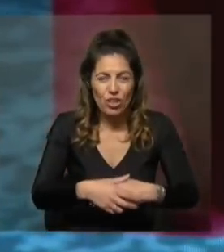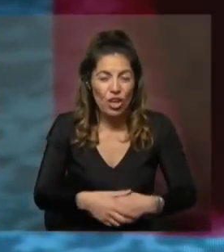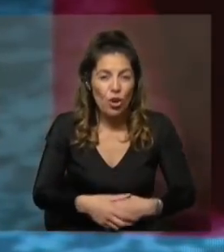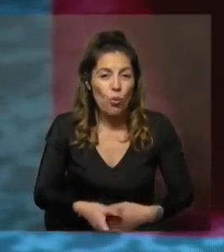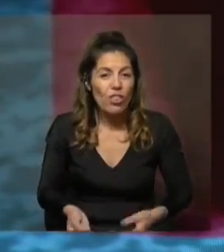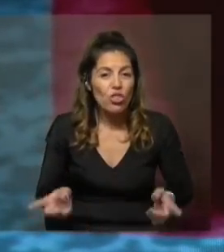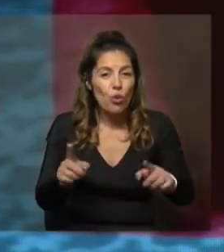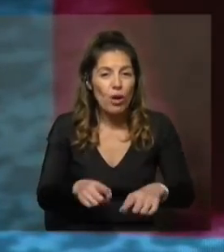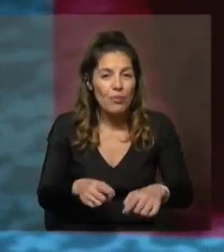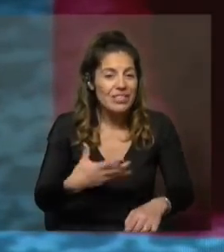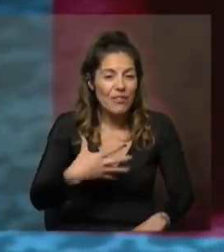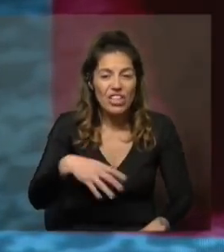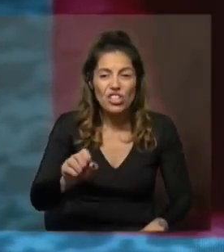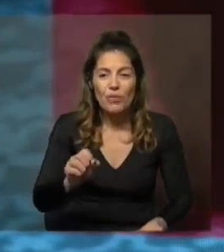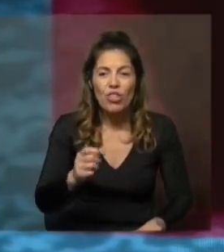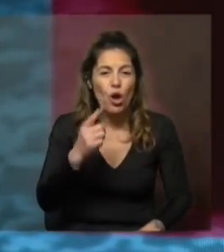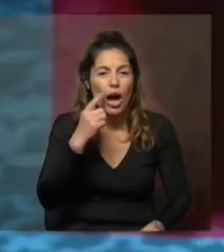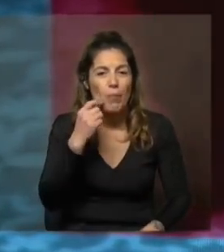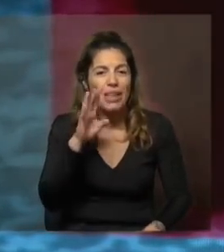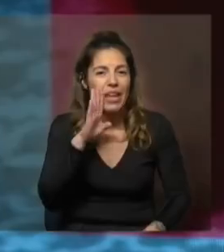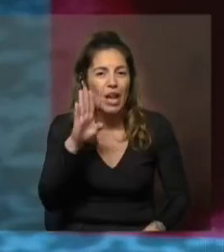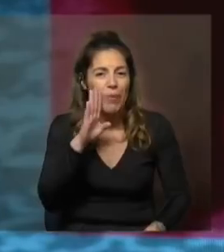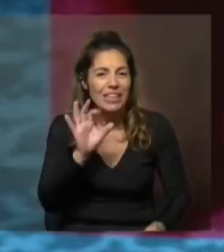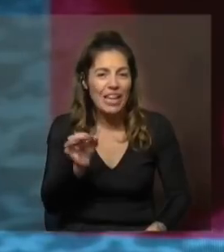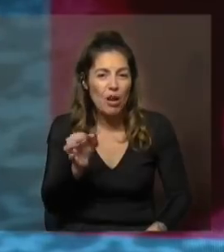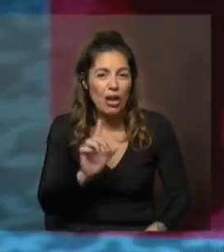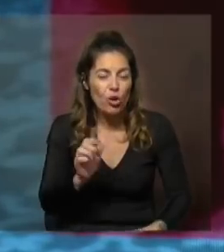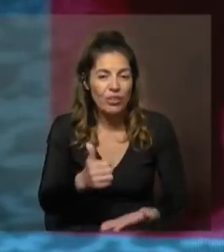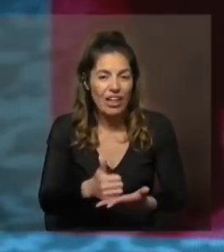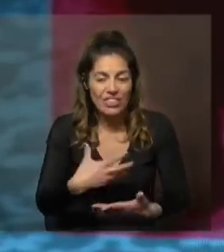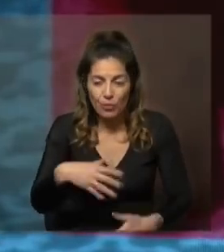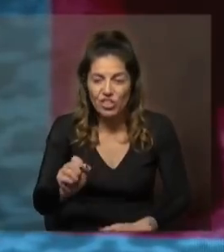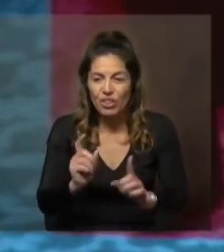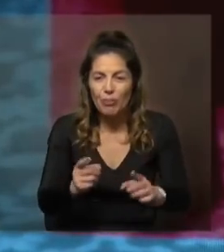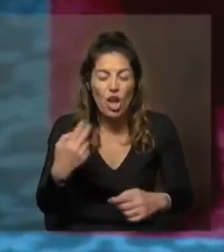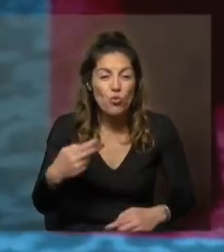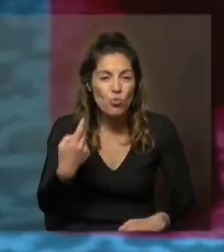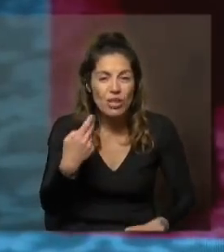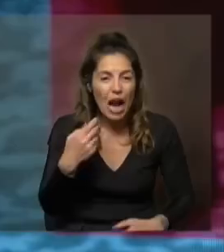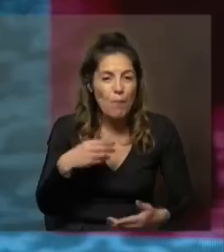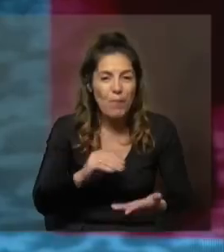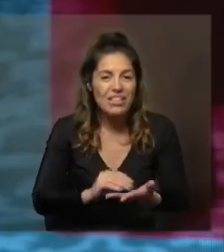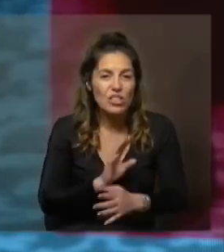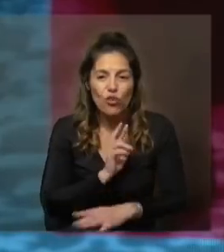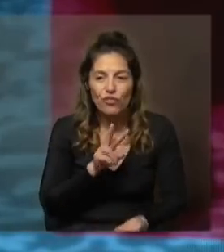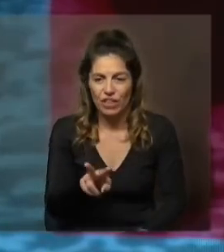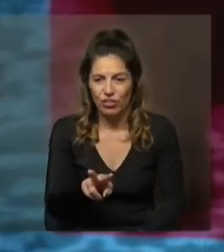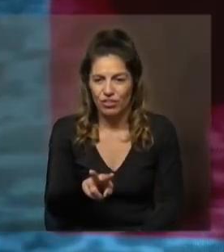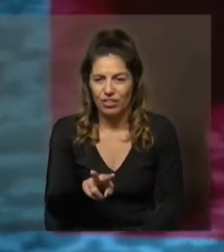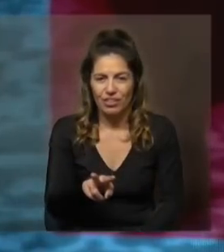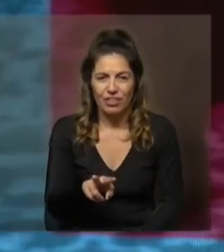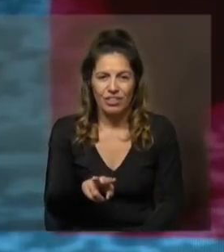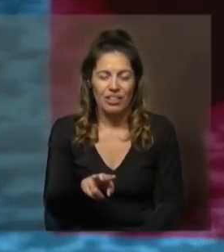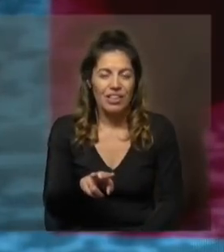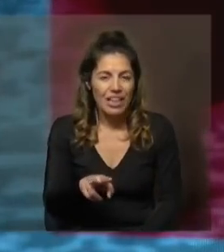viene ya habían llevado los padres y el hermano ya no estaba se lo habían llevado también nunca más lo vieron Entonces